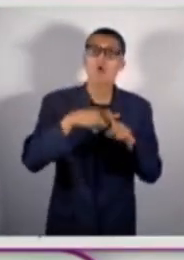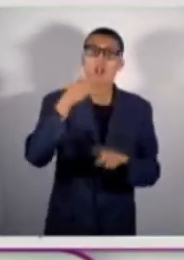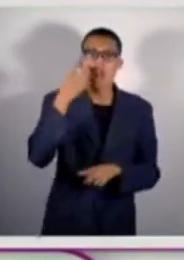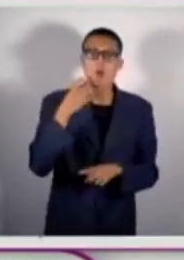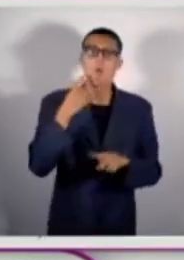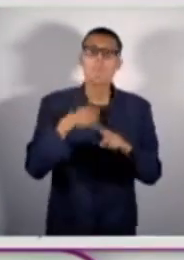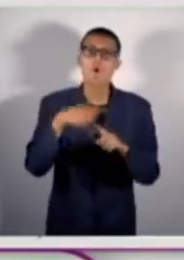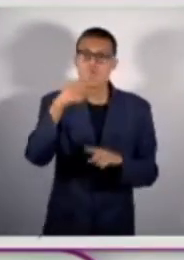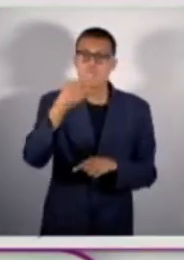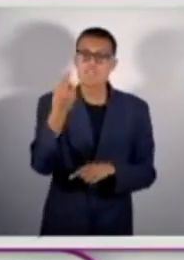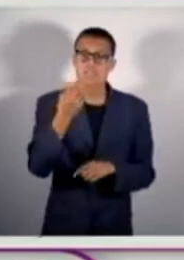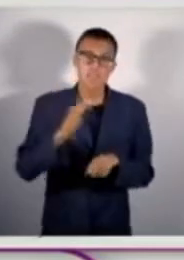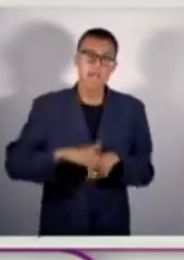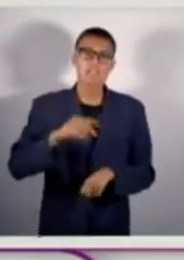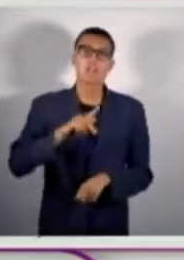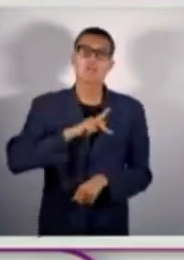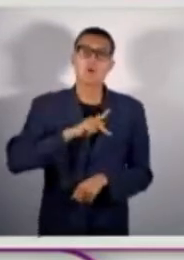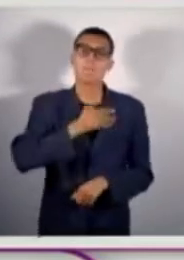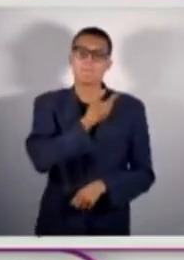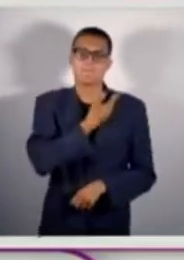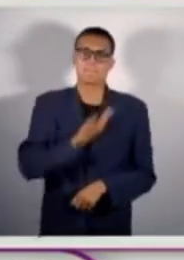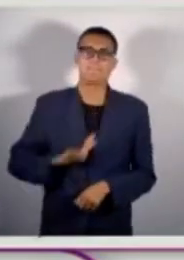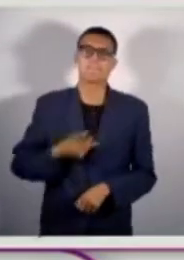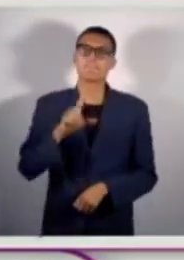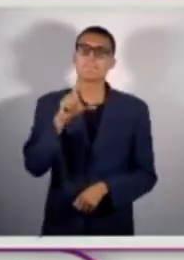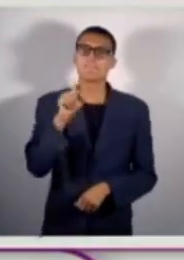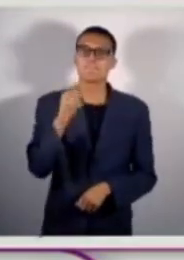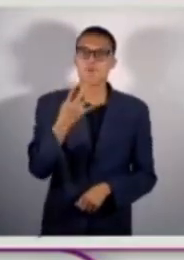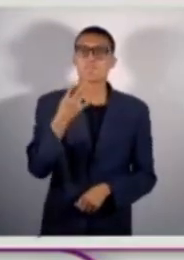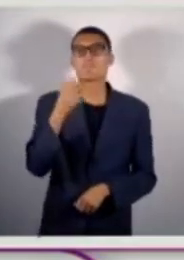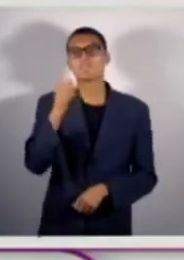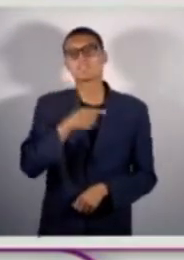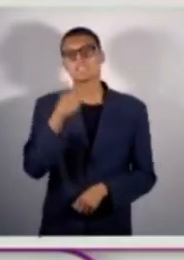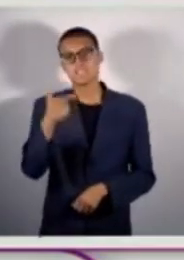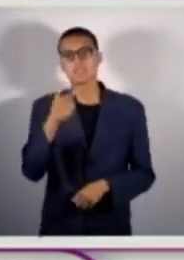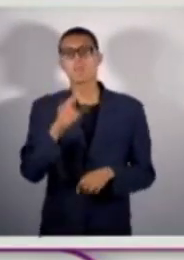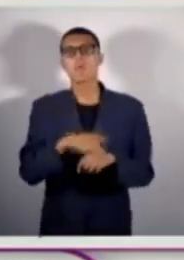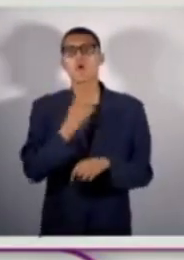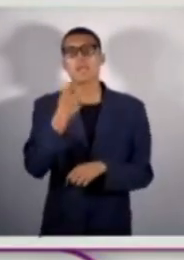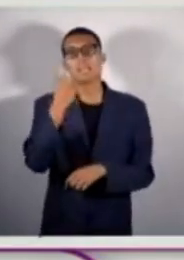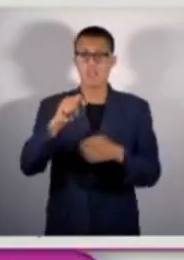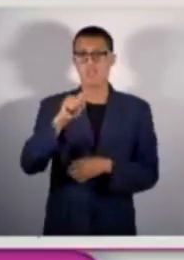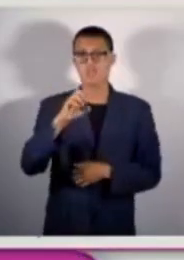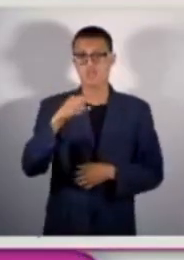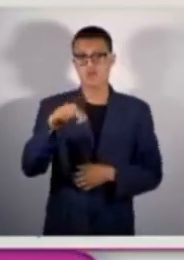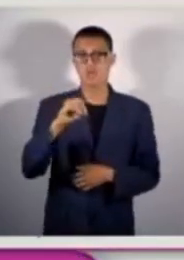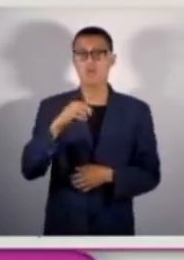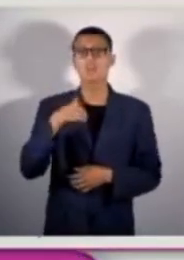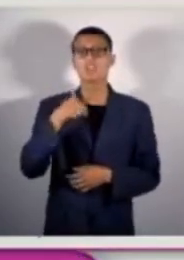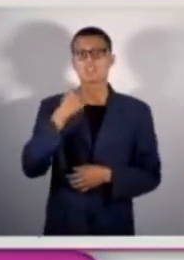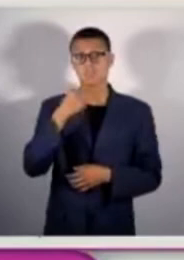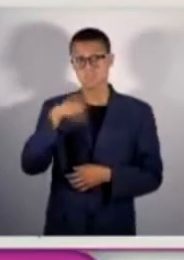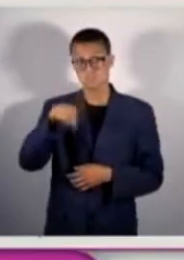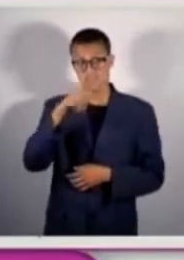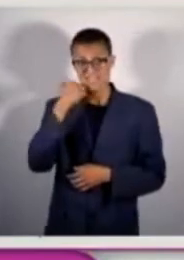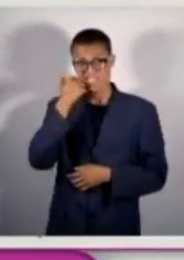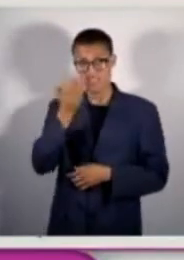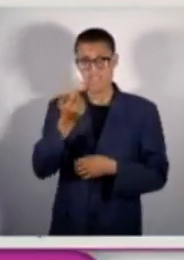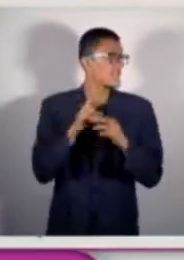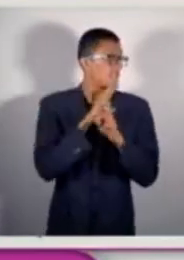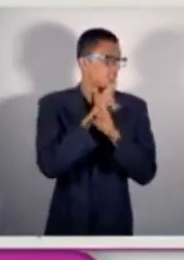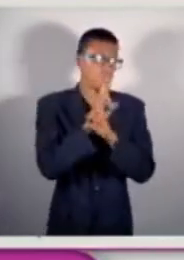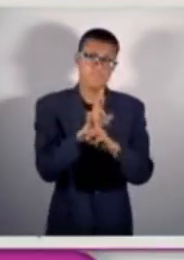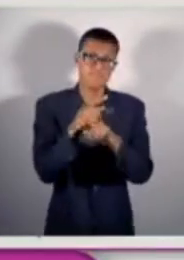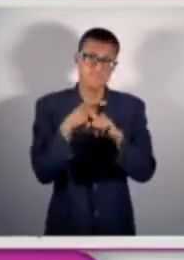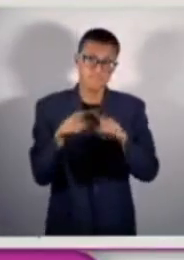porque mereces más, voy a ser un presidente 24/7, porque eso es lo que mereces en León. Si queremos resultados